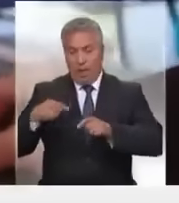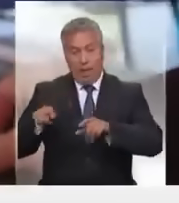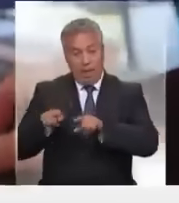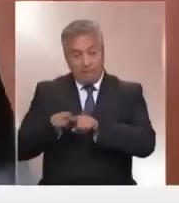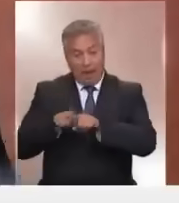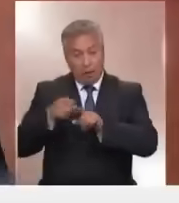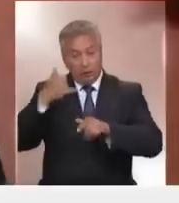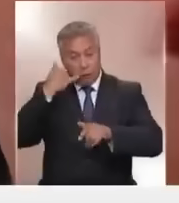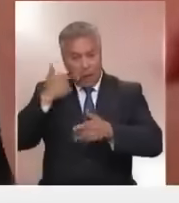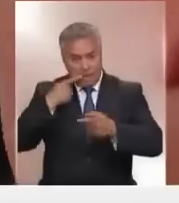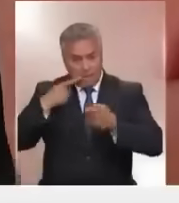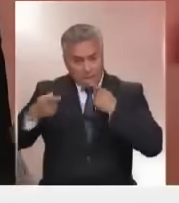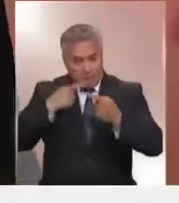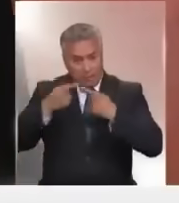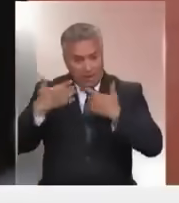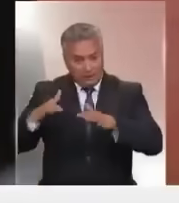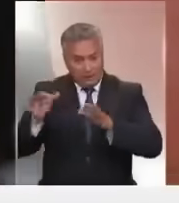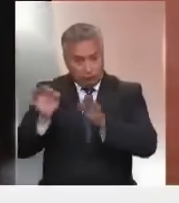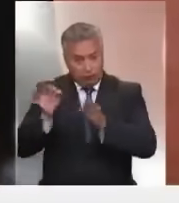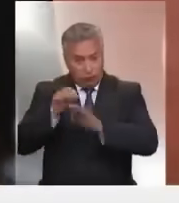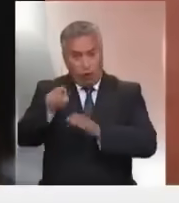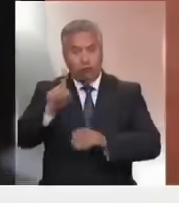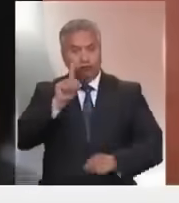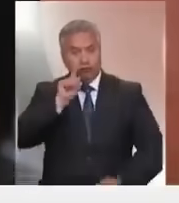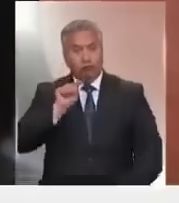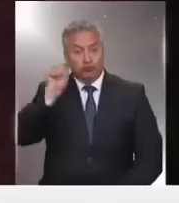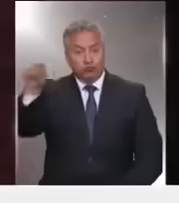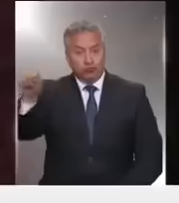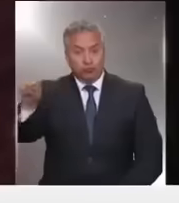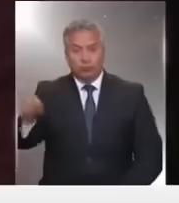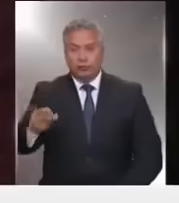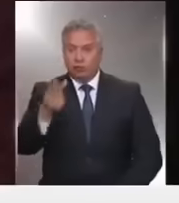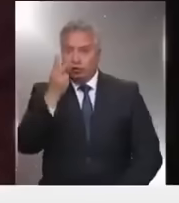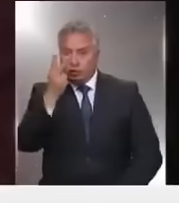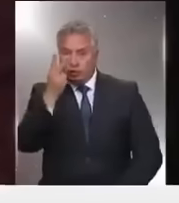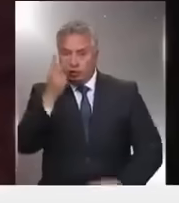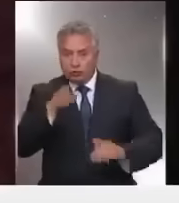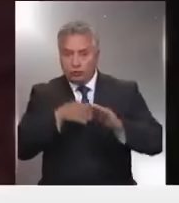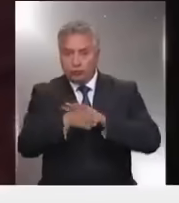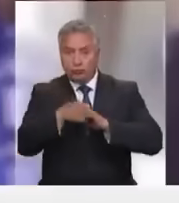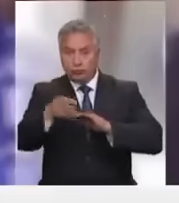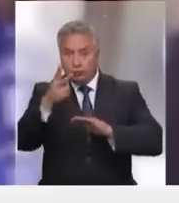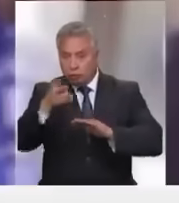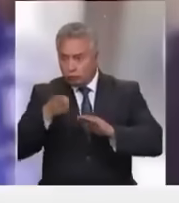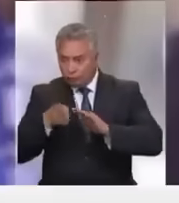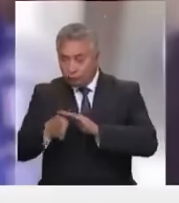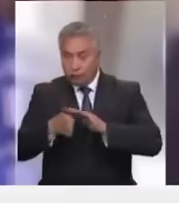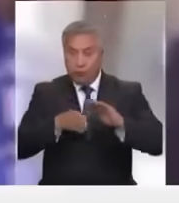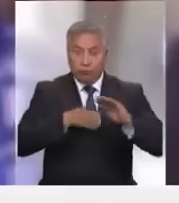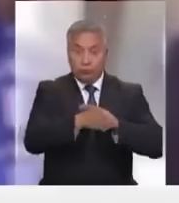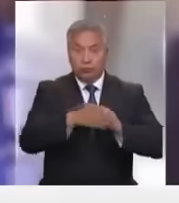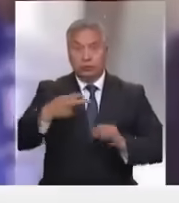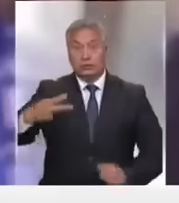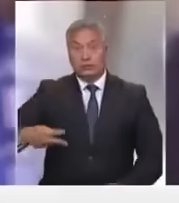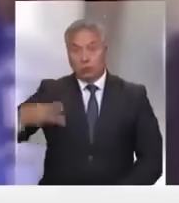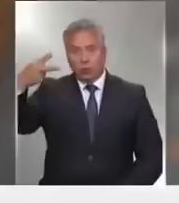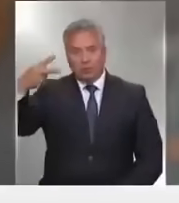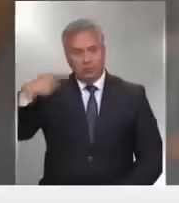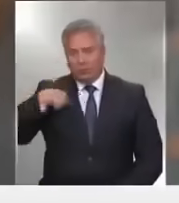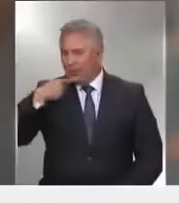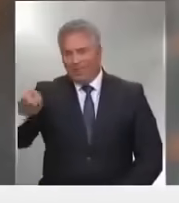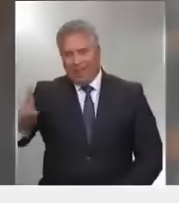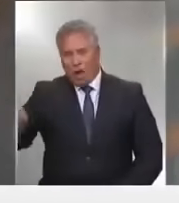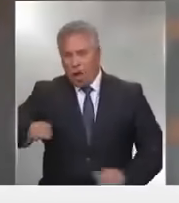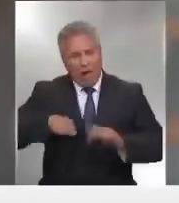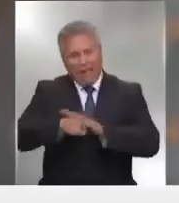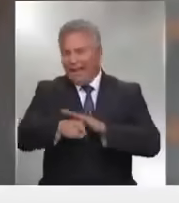las indicaciones, porque él estaba ya en el encuentro, eran 2 puertas de acceso y 1 segundo piso. Entonces, yo no quería que él entrara. El